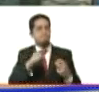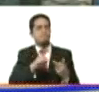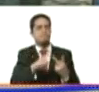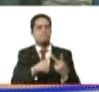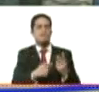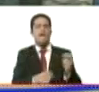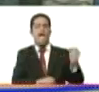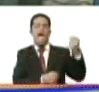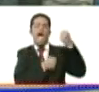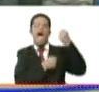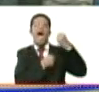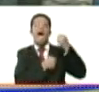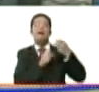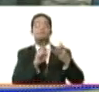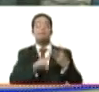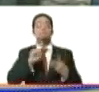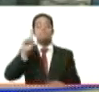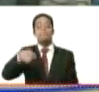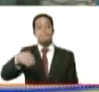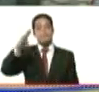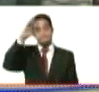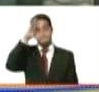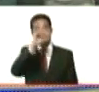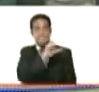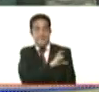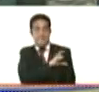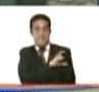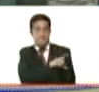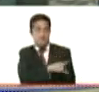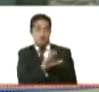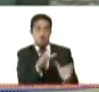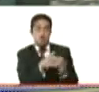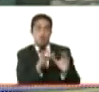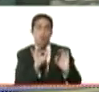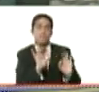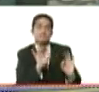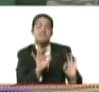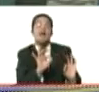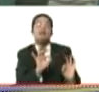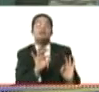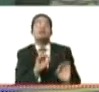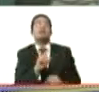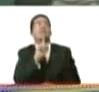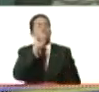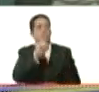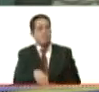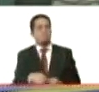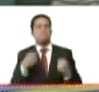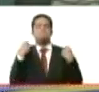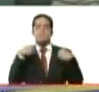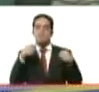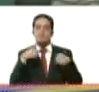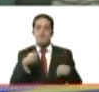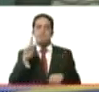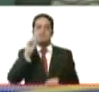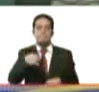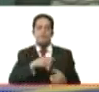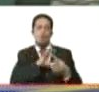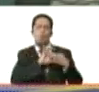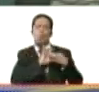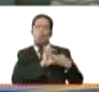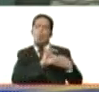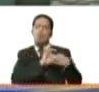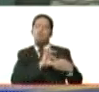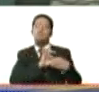armas, y la Milicia Nacional Bolivariana como componente especial, integrado, unido y desplegado,